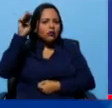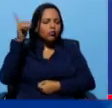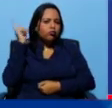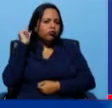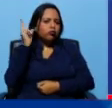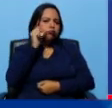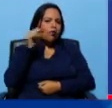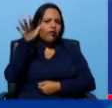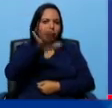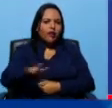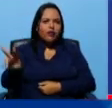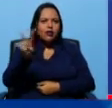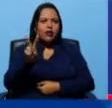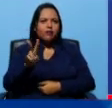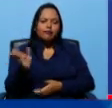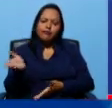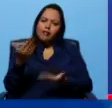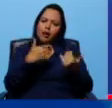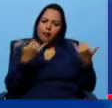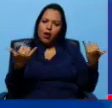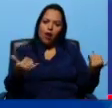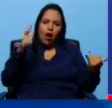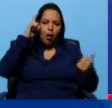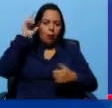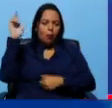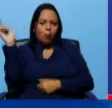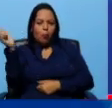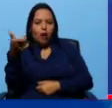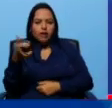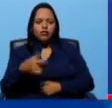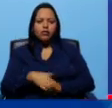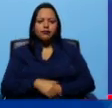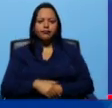de Venezuela. Vámonos entonces al Guárico.